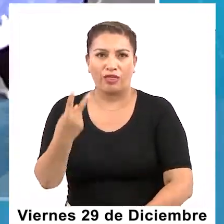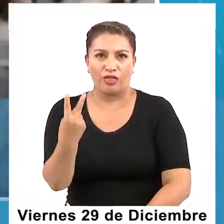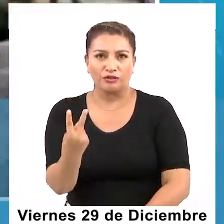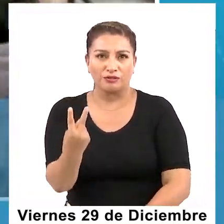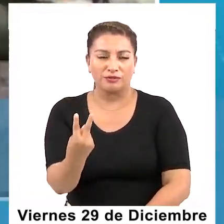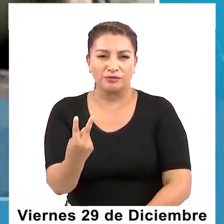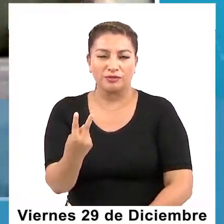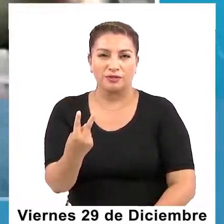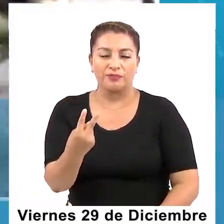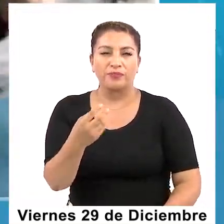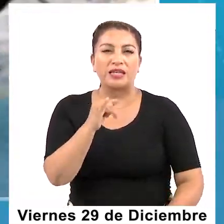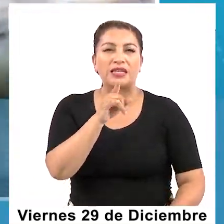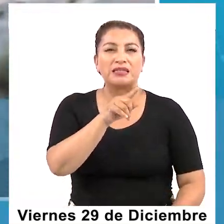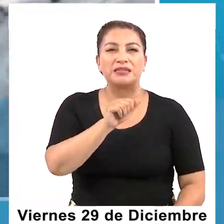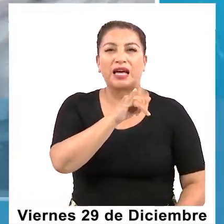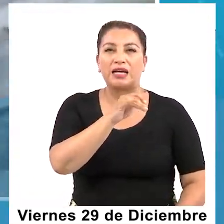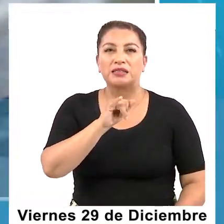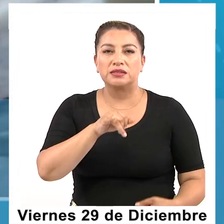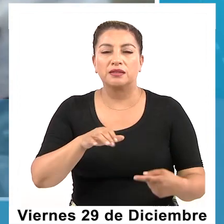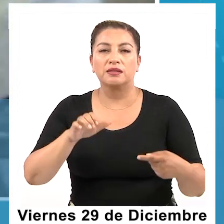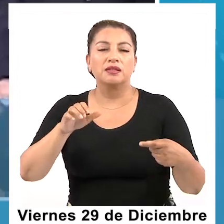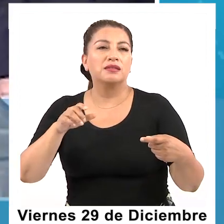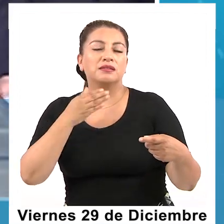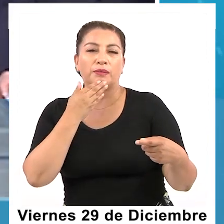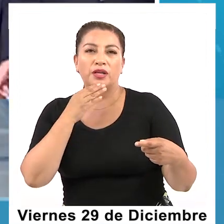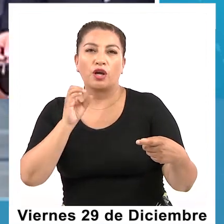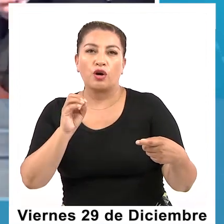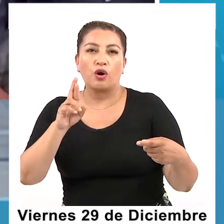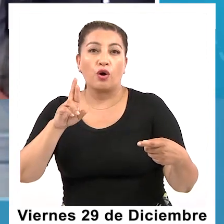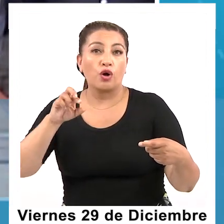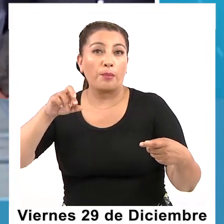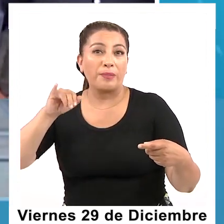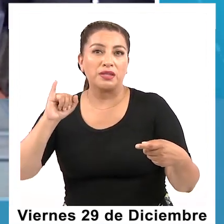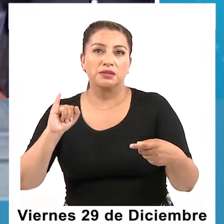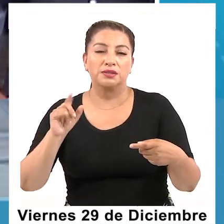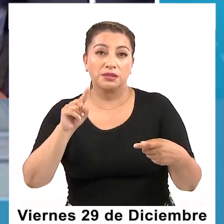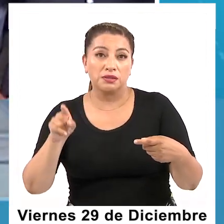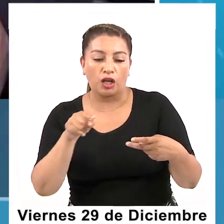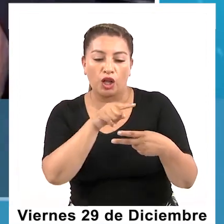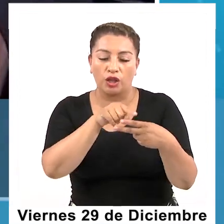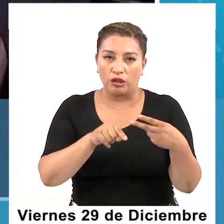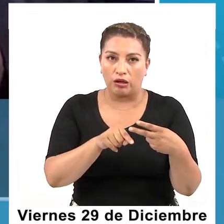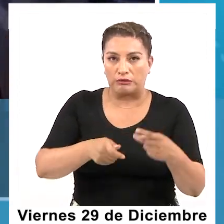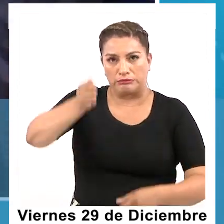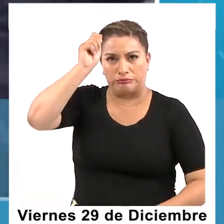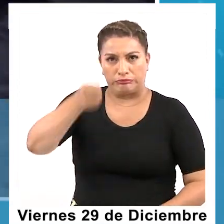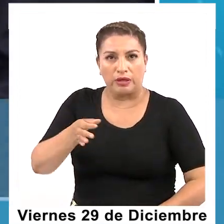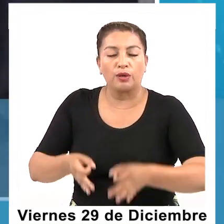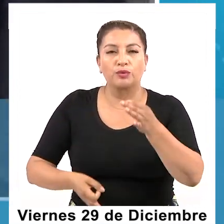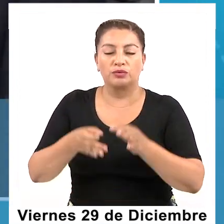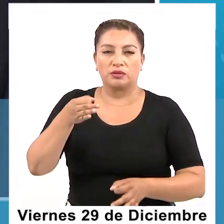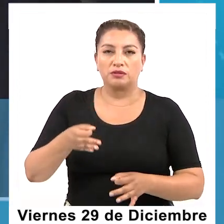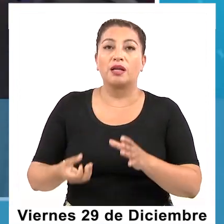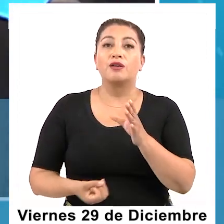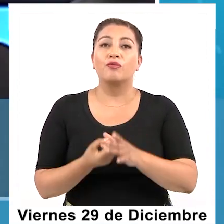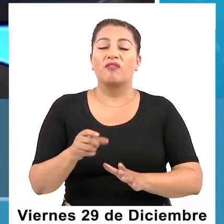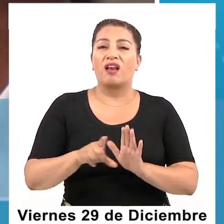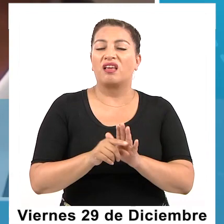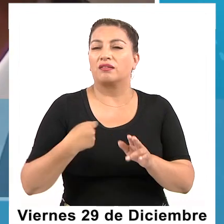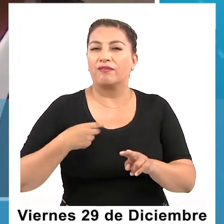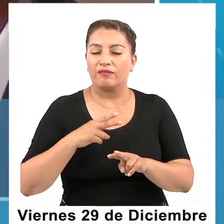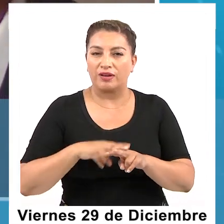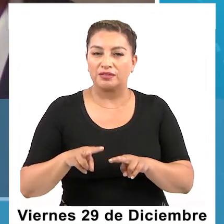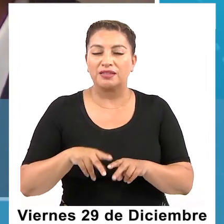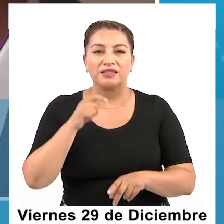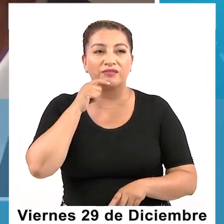caso de la exdiputada Martí Sassi y el ex senador Jaime Orpiz, y yo creo que esto, la presentación de la nueva ley viene a marcar